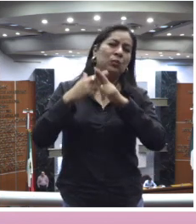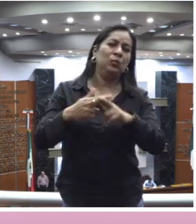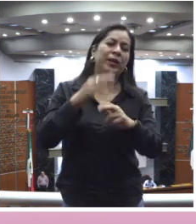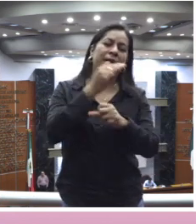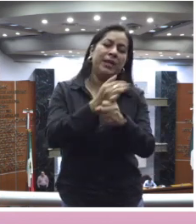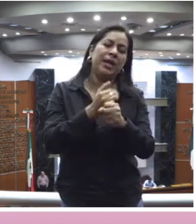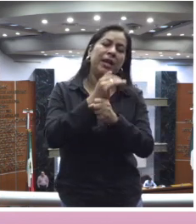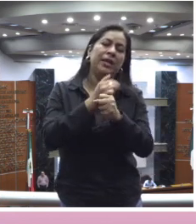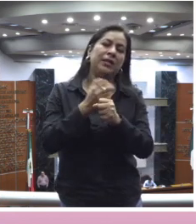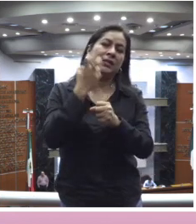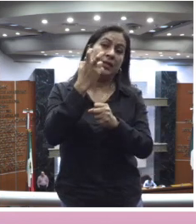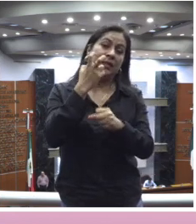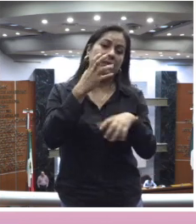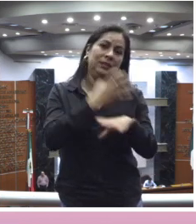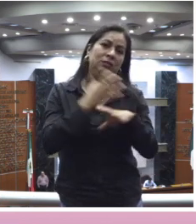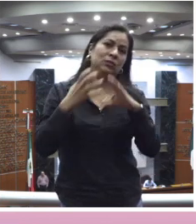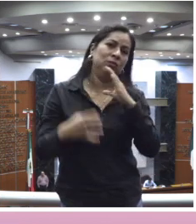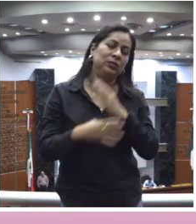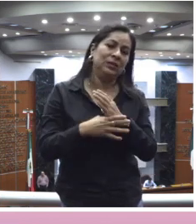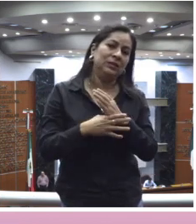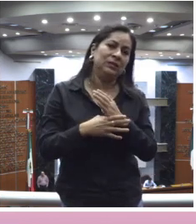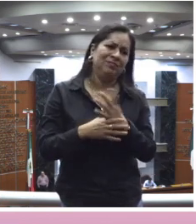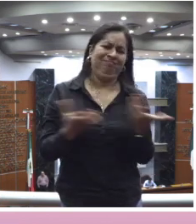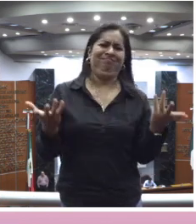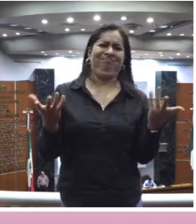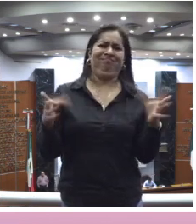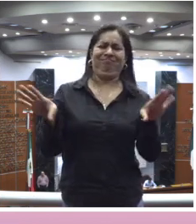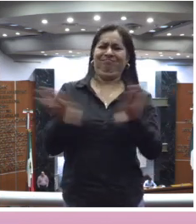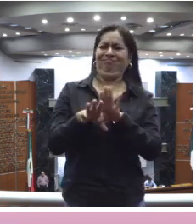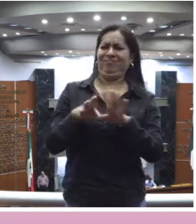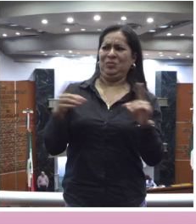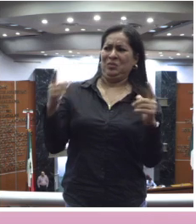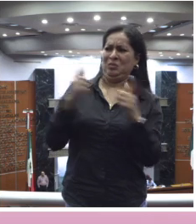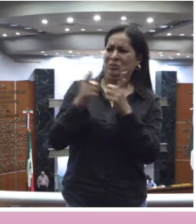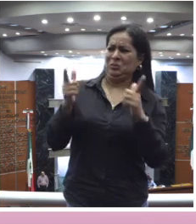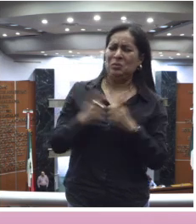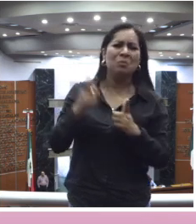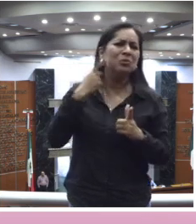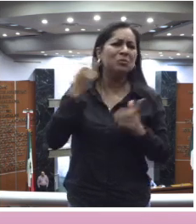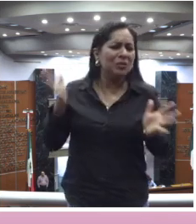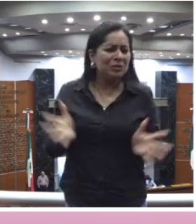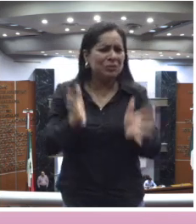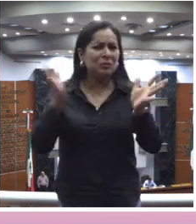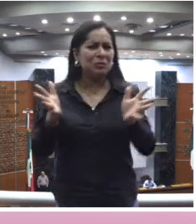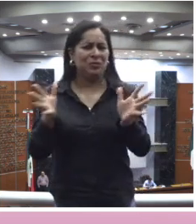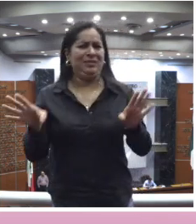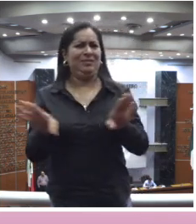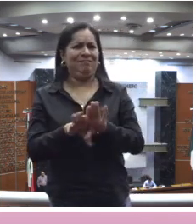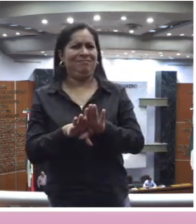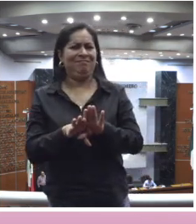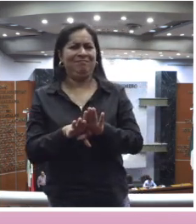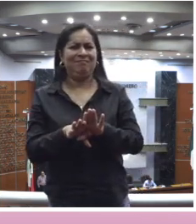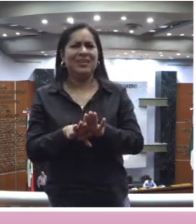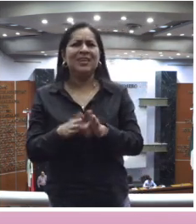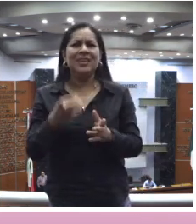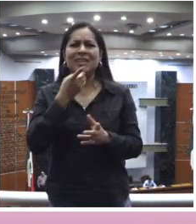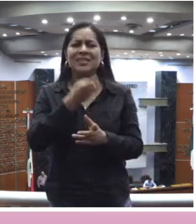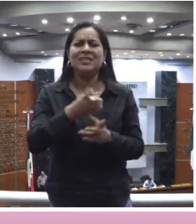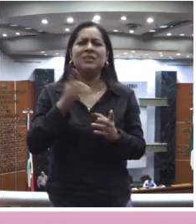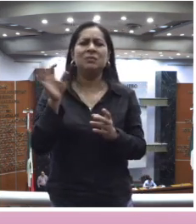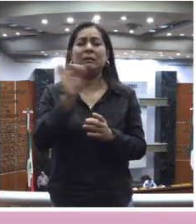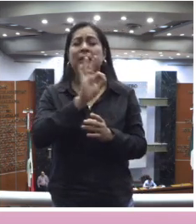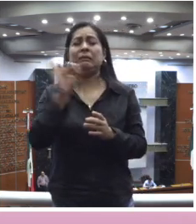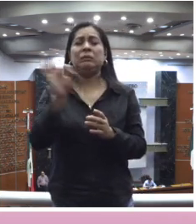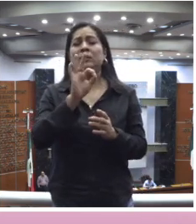de estos recursos. Es irónico que sean los partidos políticos promoventes quienes argumentan una